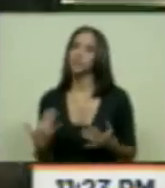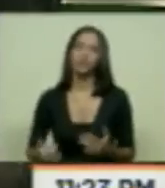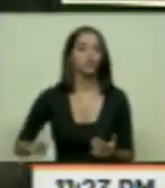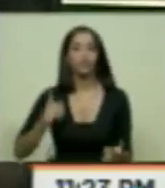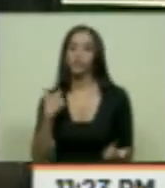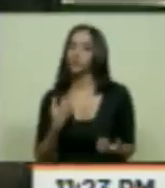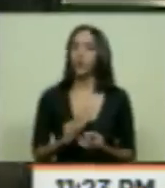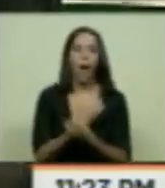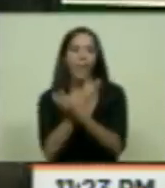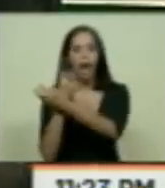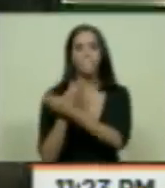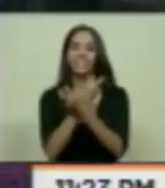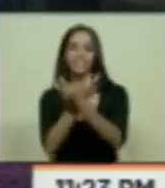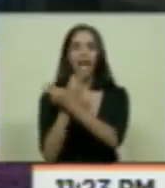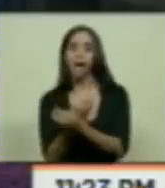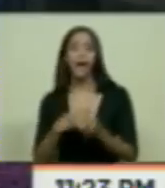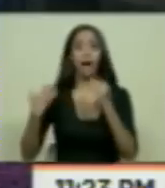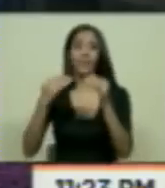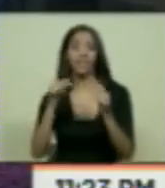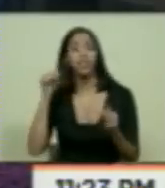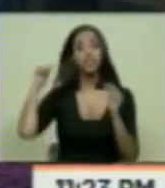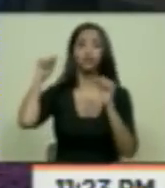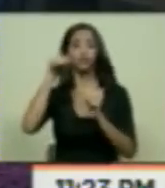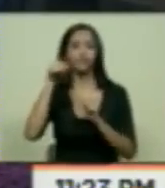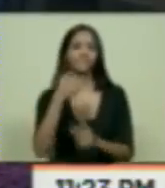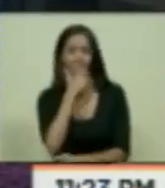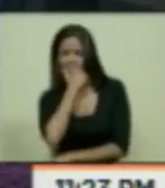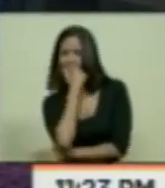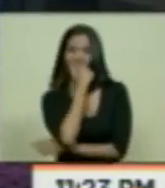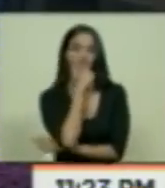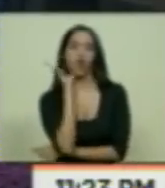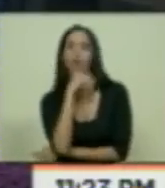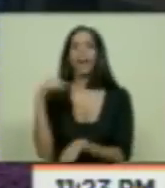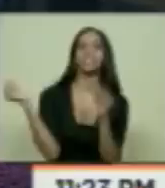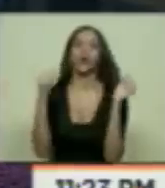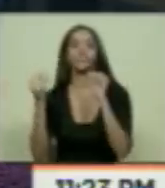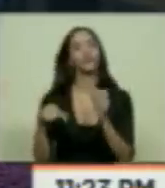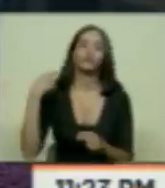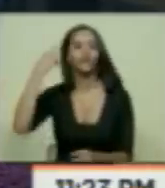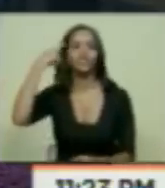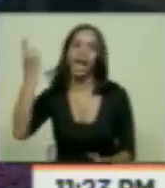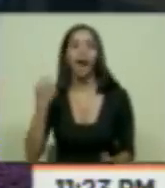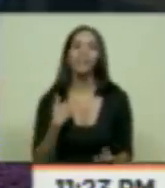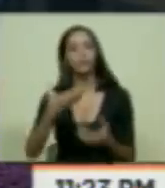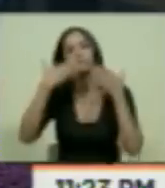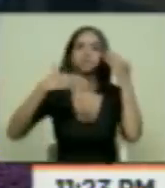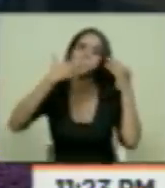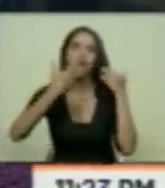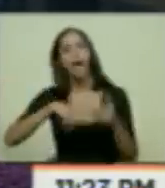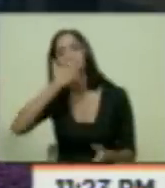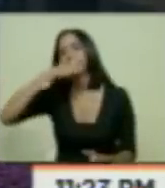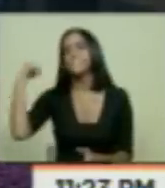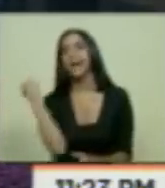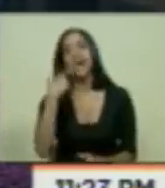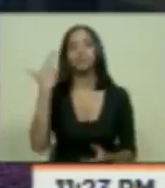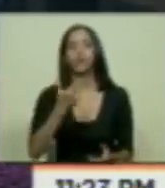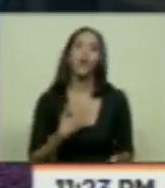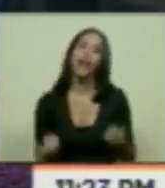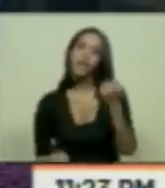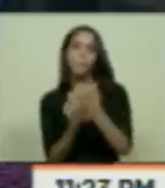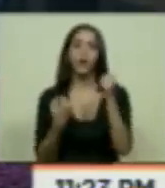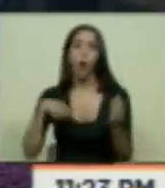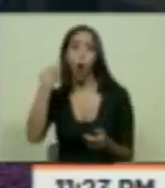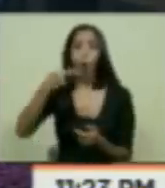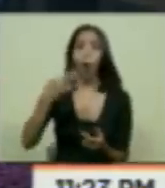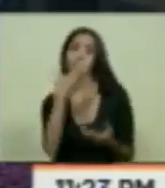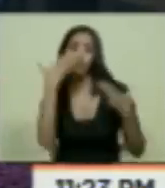cubre por encima del pentagrama. Y tú, no hay discusión. Ya tú sabes que tu rap valió verga cuando te apoya Rapetón. Otro rapero